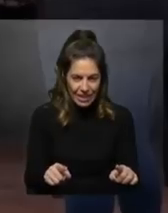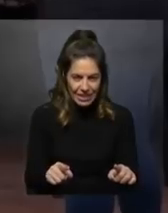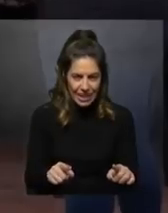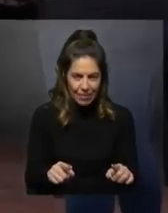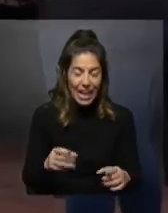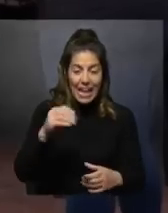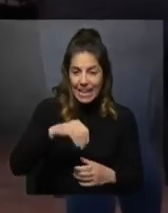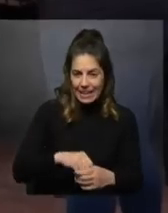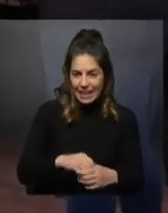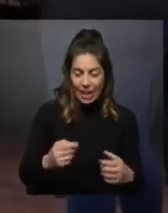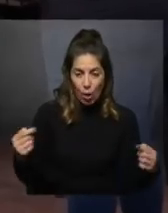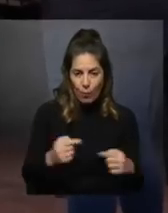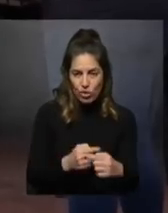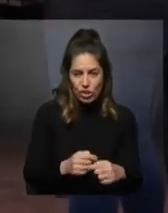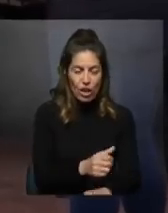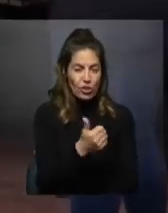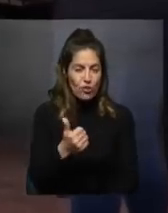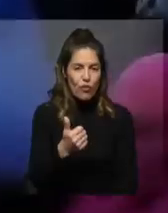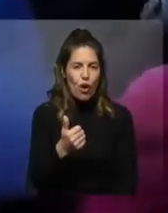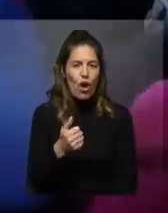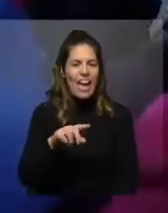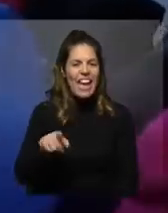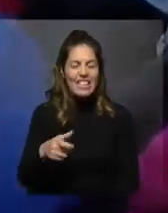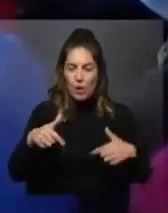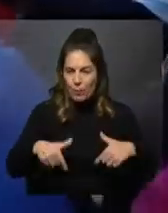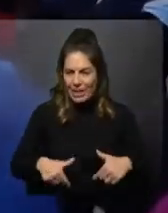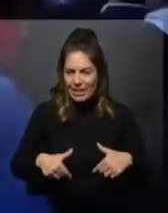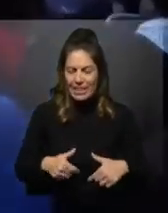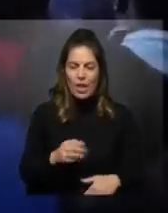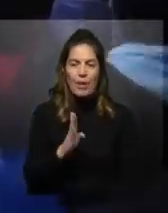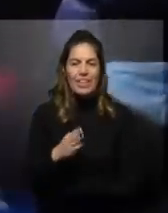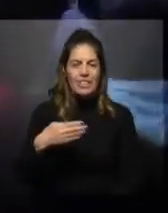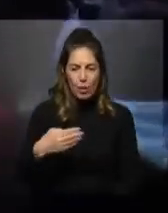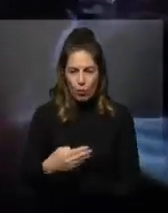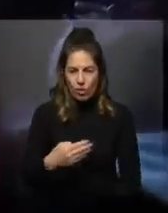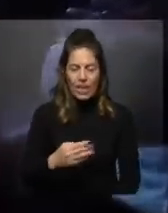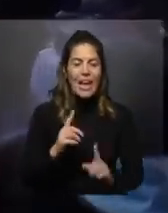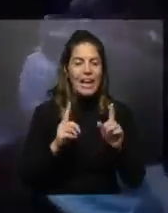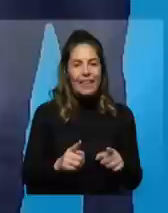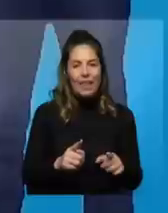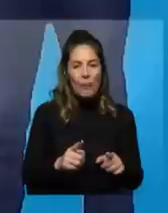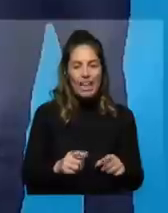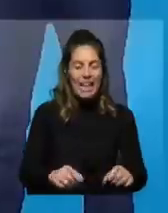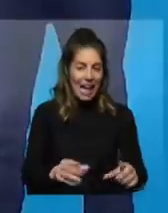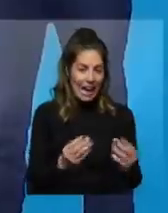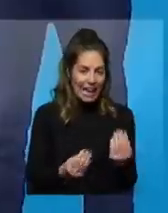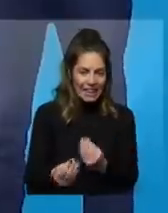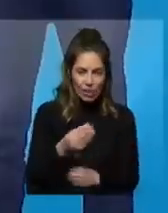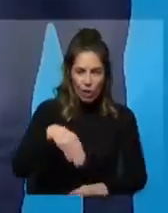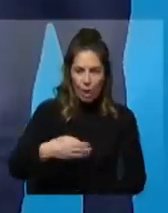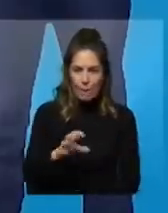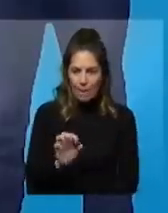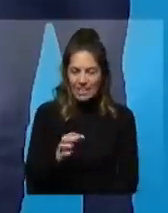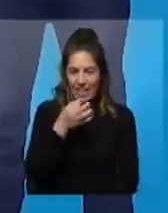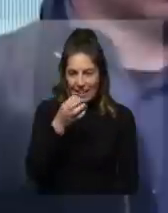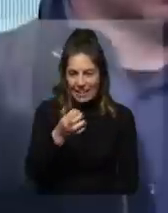interna opositora triunfo la ex ministra Patricia bullrich al tiempo que la linterna oficialista consolidó la candidatura del superministro Sergio massa quien aseguró que la